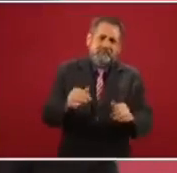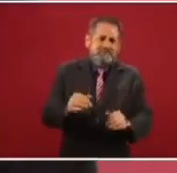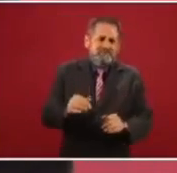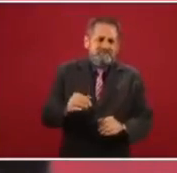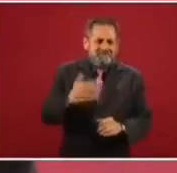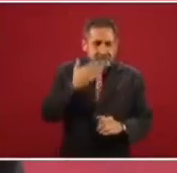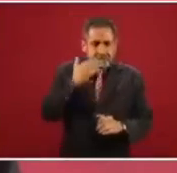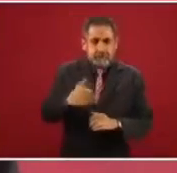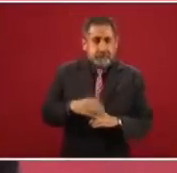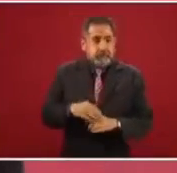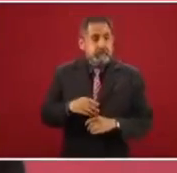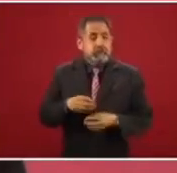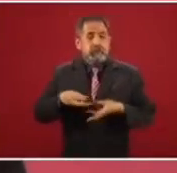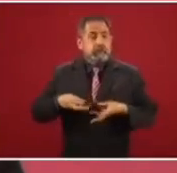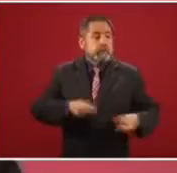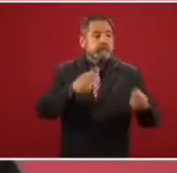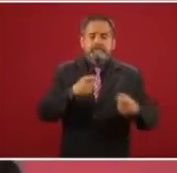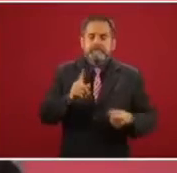ahorrando